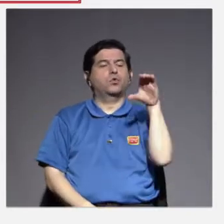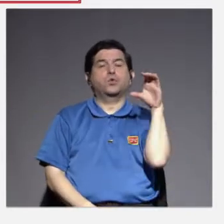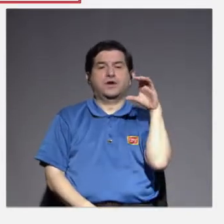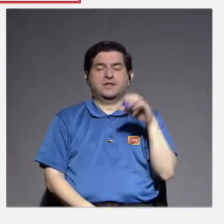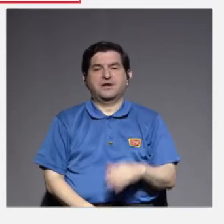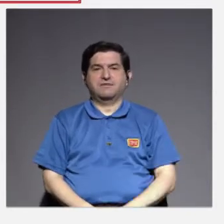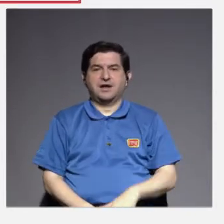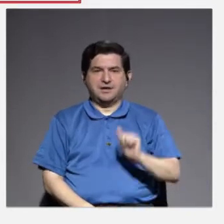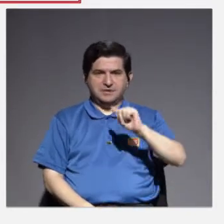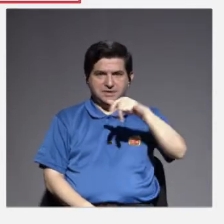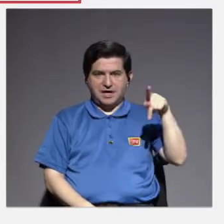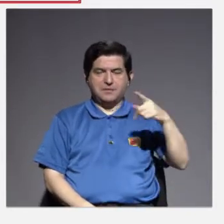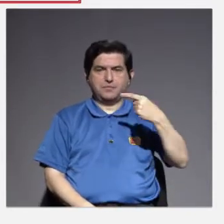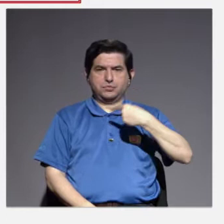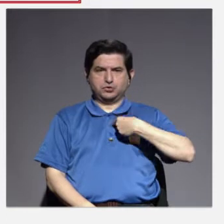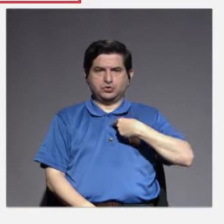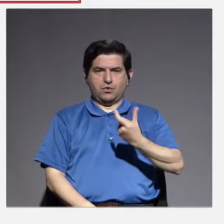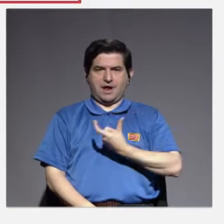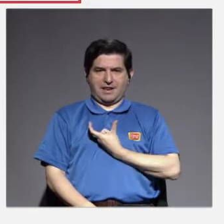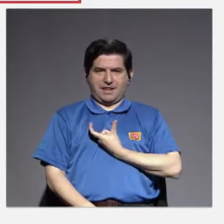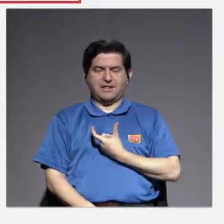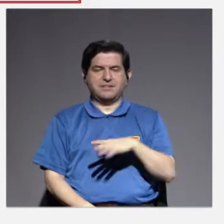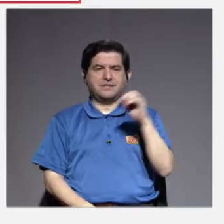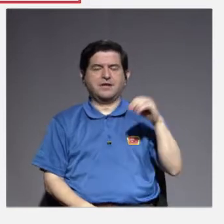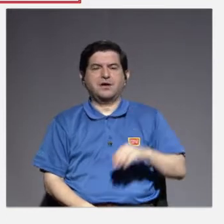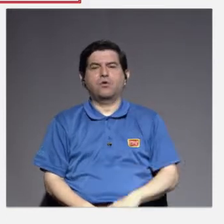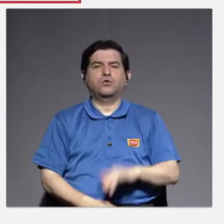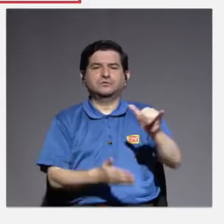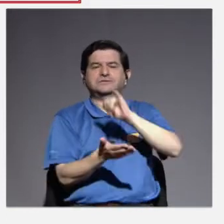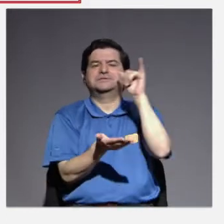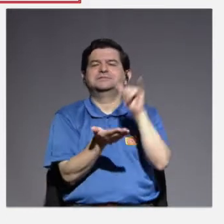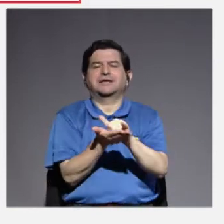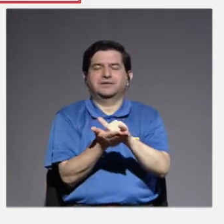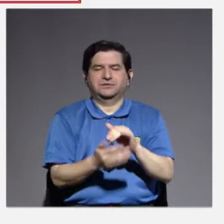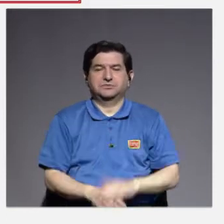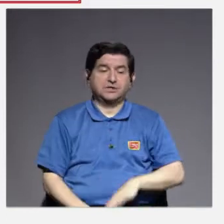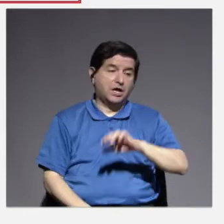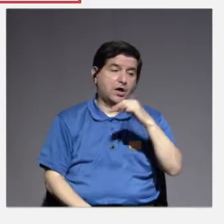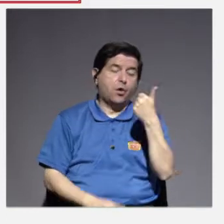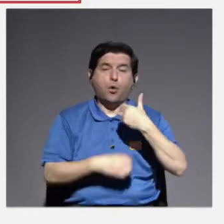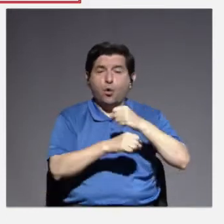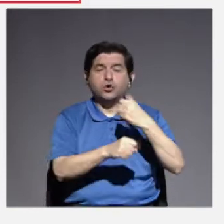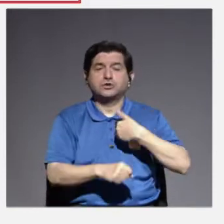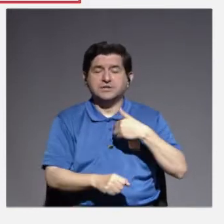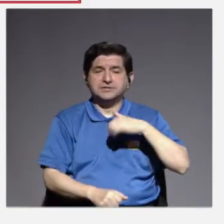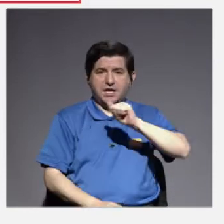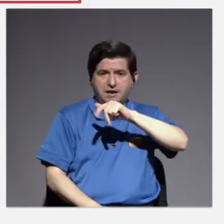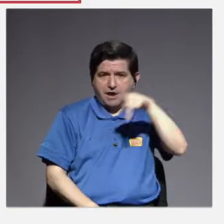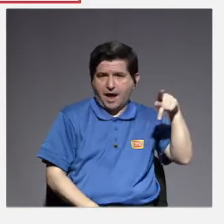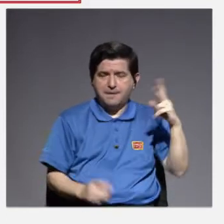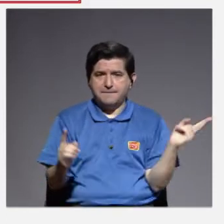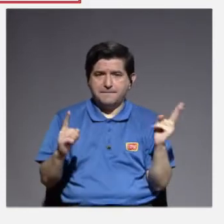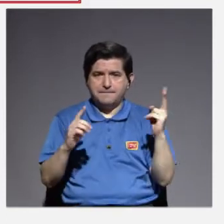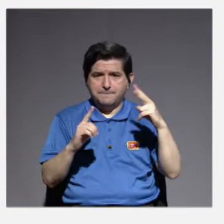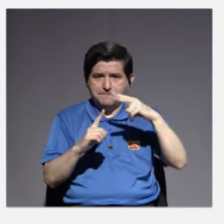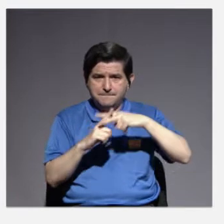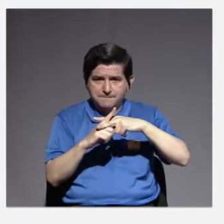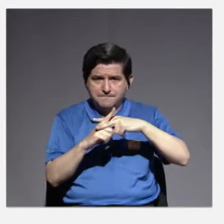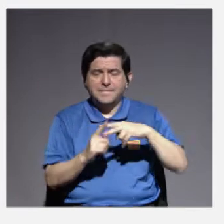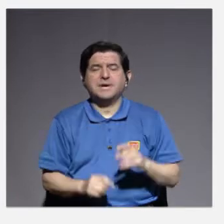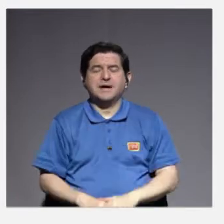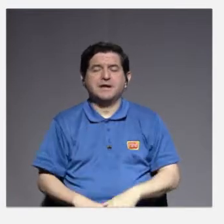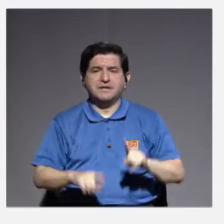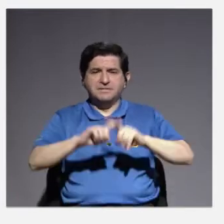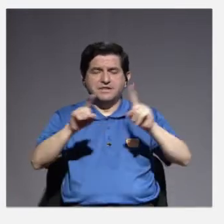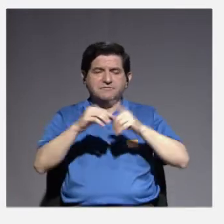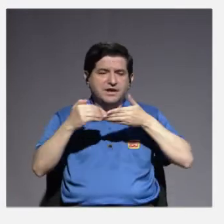la aplicación Yo Alcalde, o la Municipalidad de San José. Otras municipalidades tienen aplicaciones que combinan un poco de